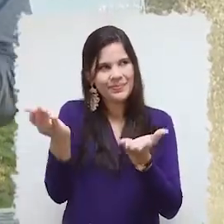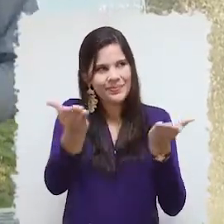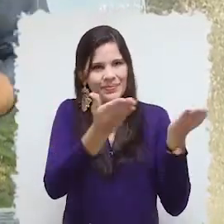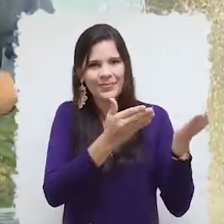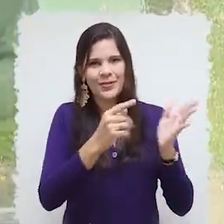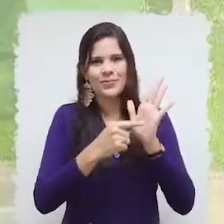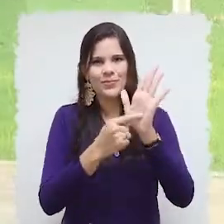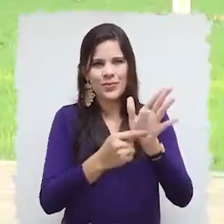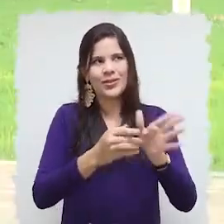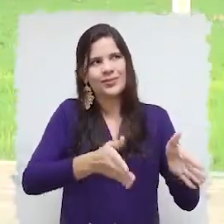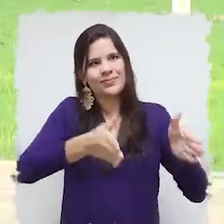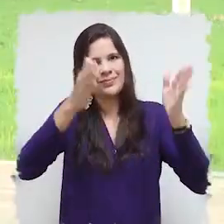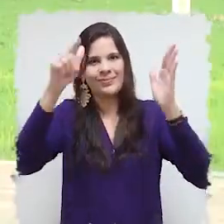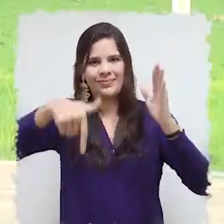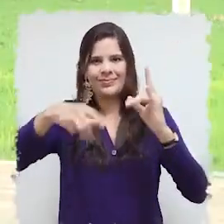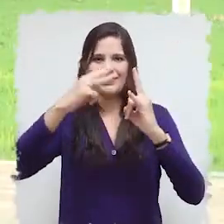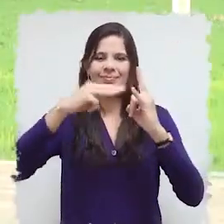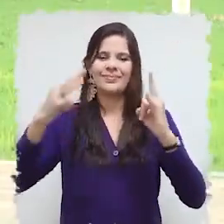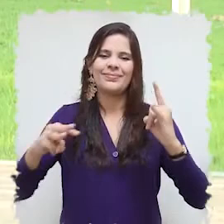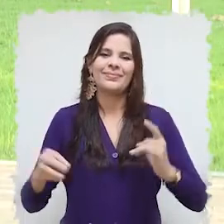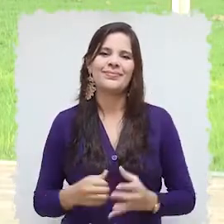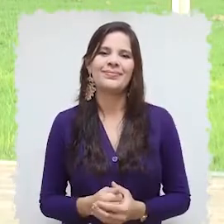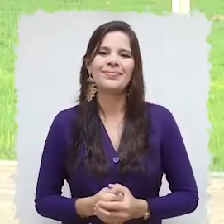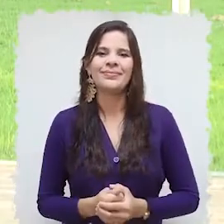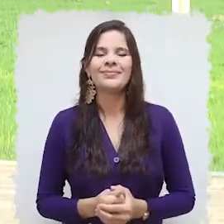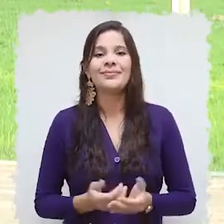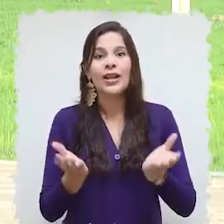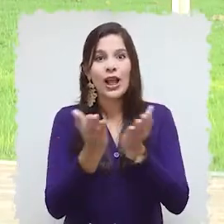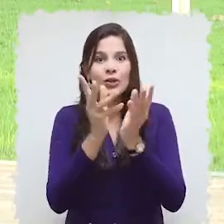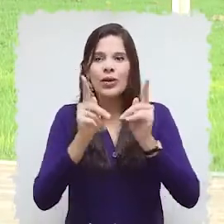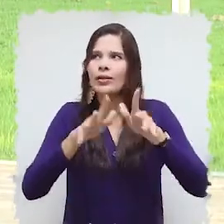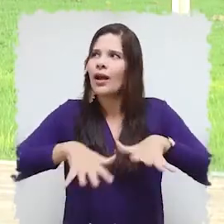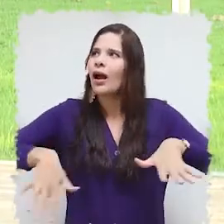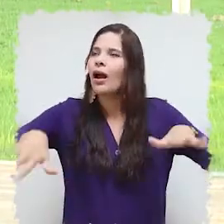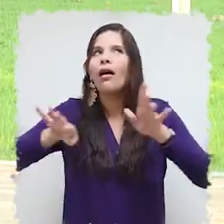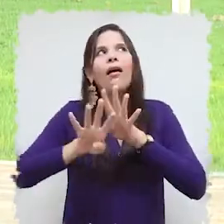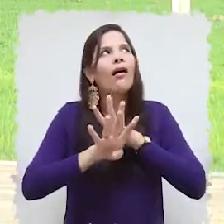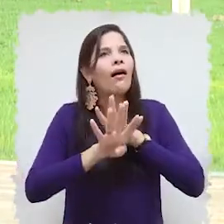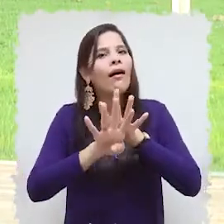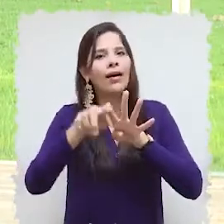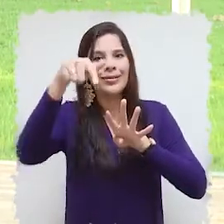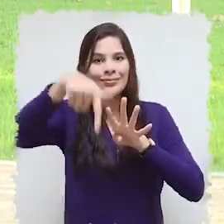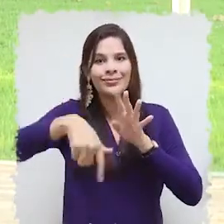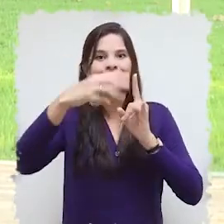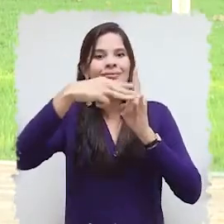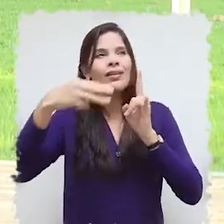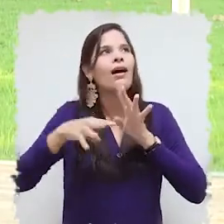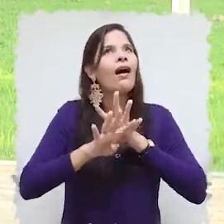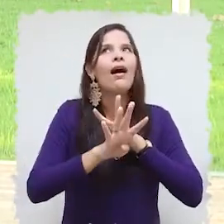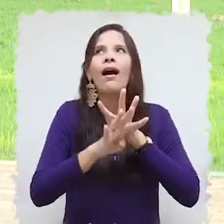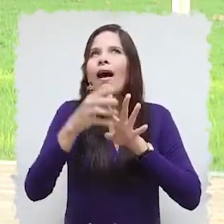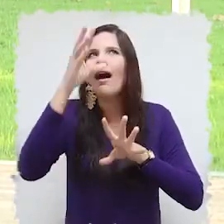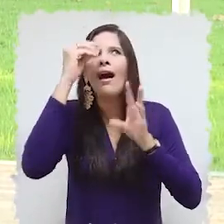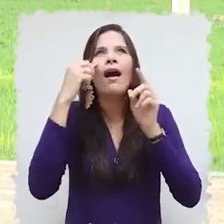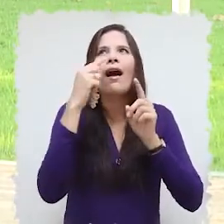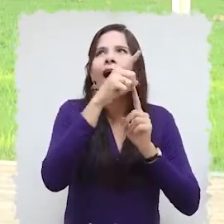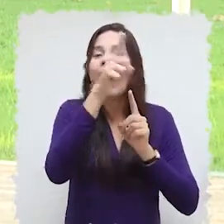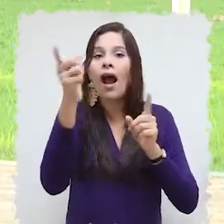Talento Magdalena. Los muchachos tuvieron la oportunidad de integrarse a la dimensión espacial de la Universidad del Magdalena y entrar